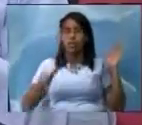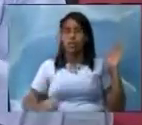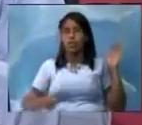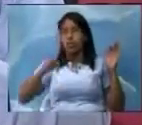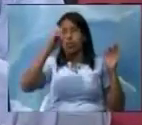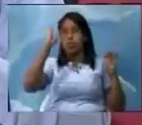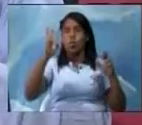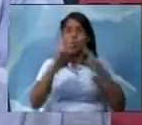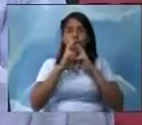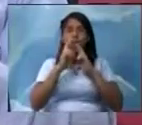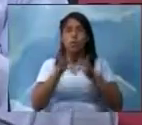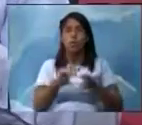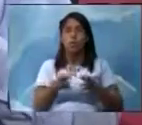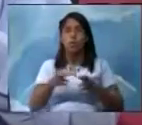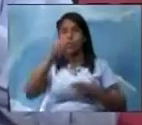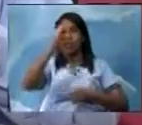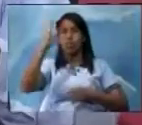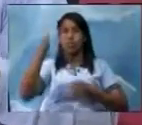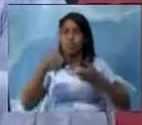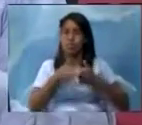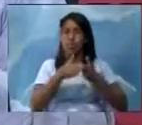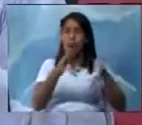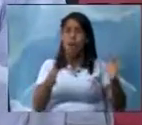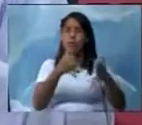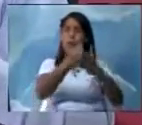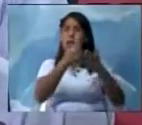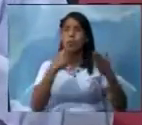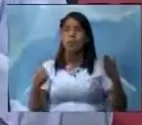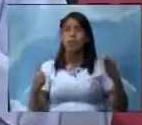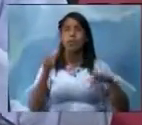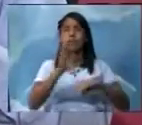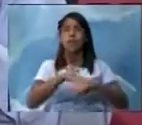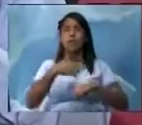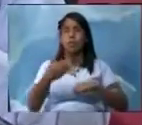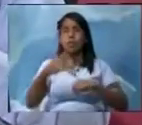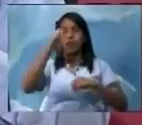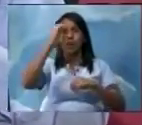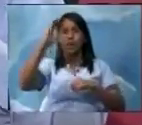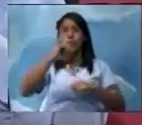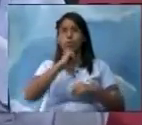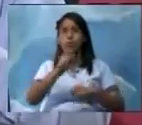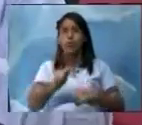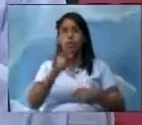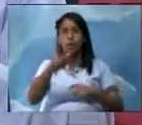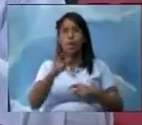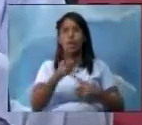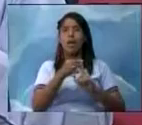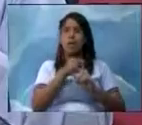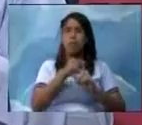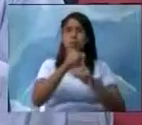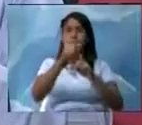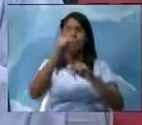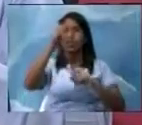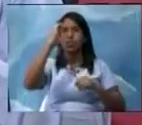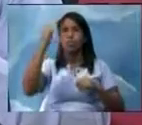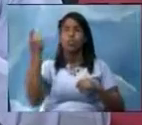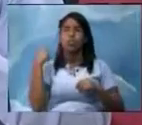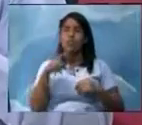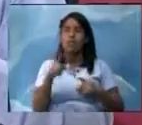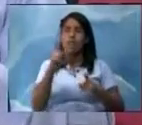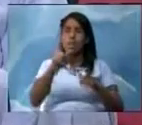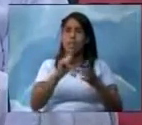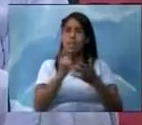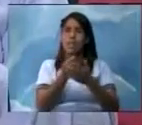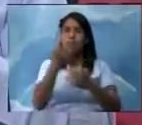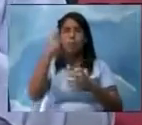Dios va a responder Dios va a abrir las puertas porque Dios es especialista y Dios tiene esa